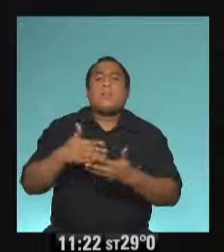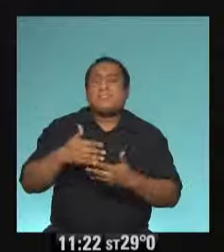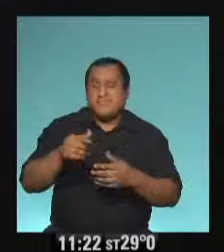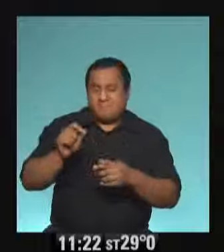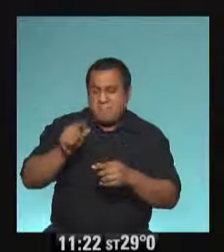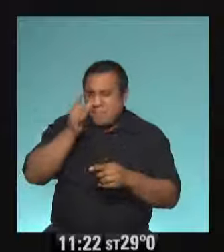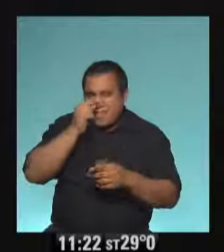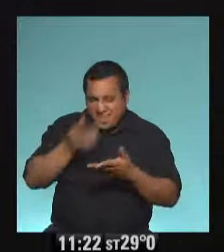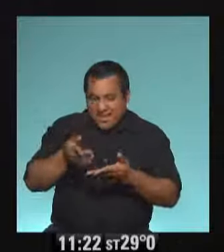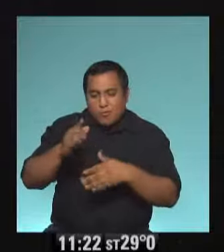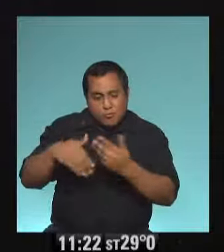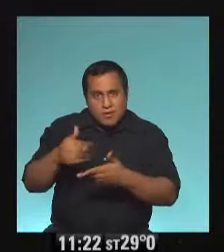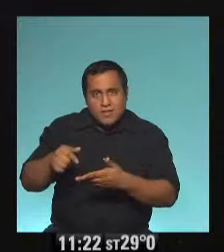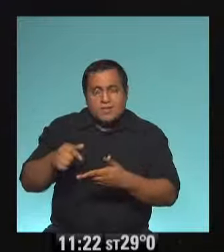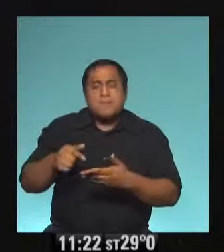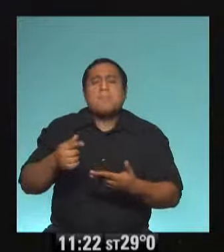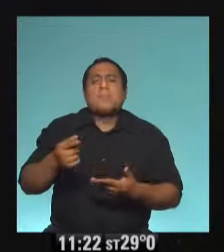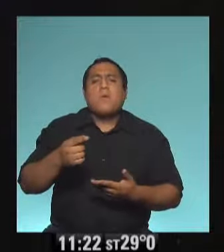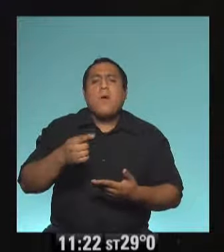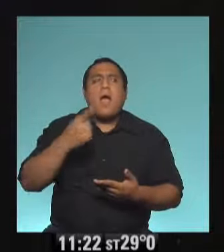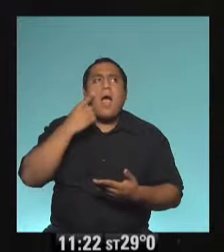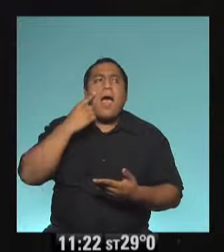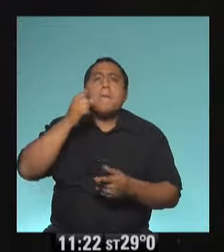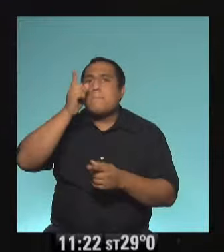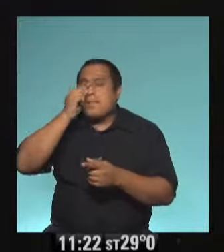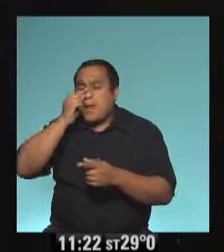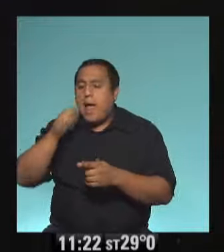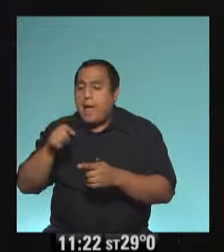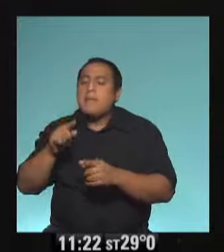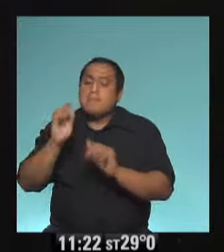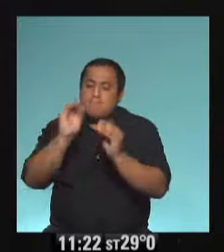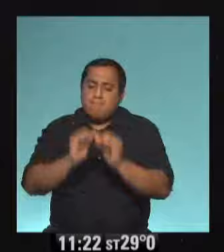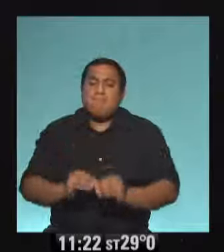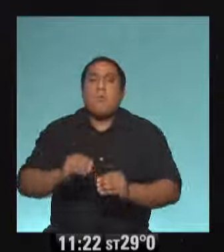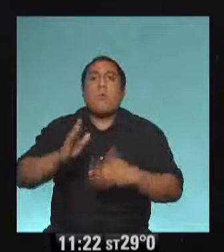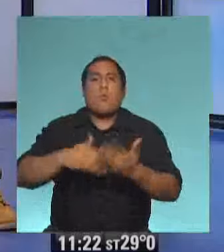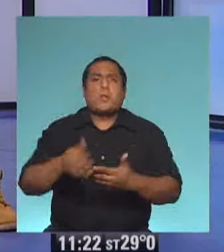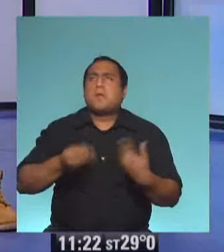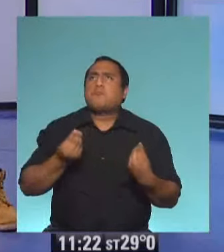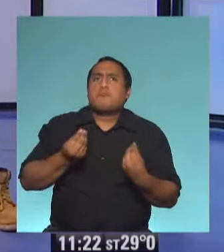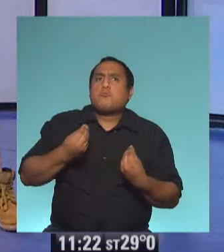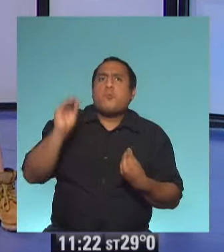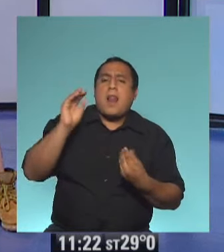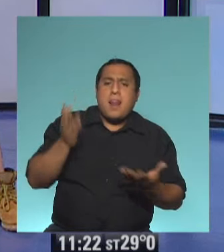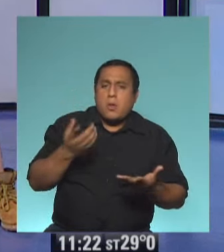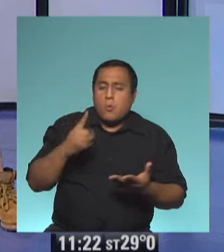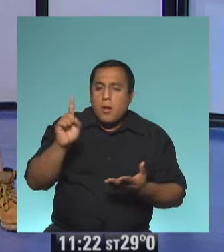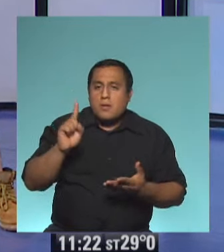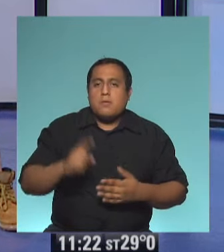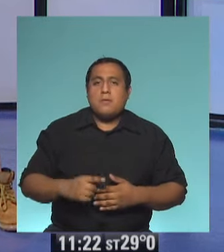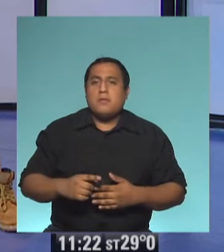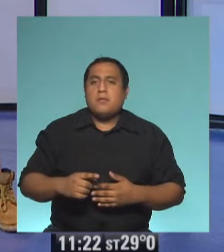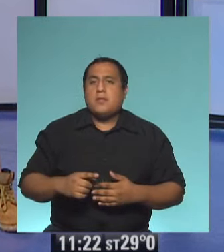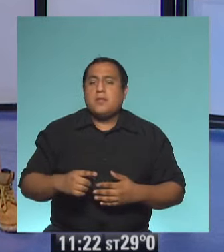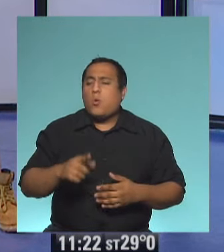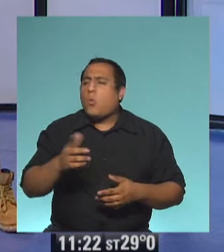preguntar ¿qué juguetes? ¿Qué conocemos se hacen con madera? Yo estoy hecho de madera. Ah, vos estás hecho de madera. ¿Y qué sí. juguete sos vos?